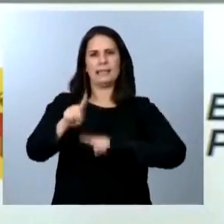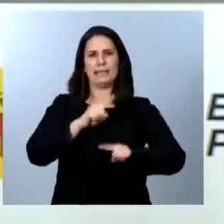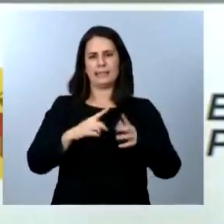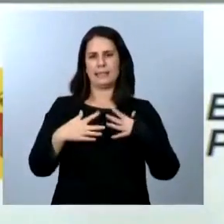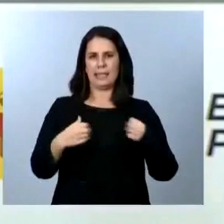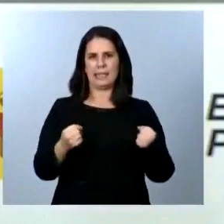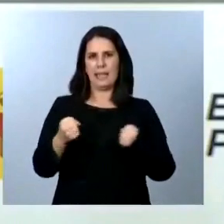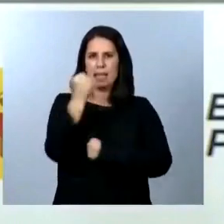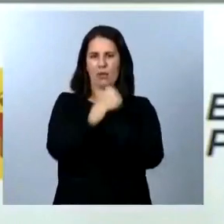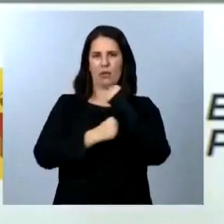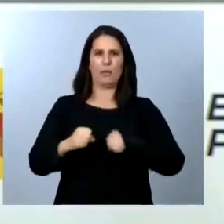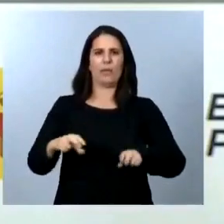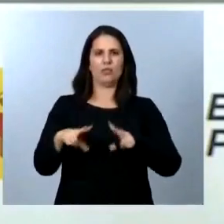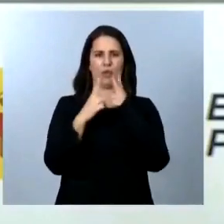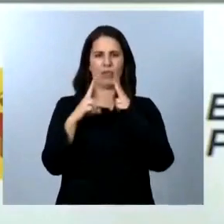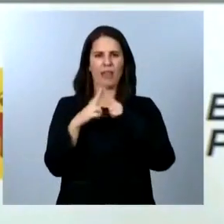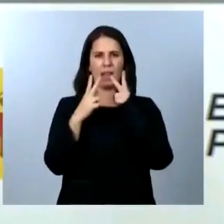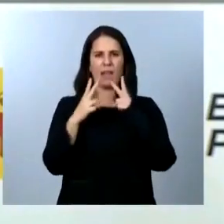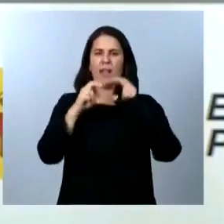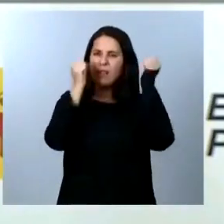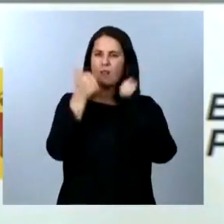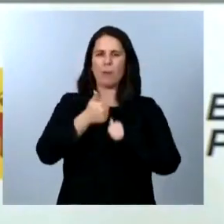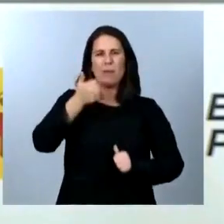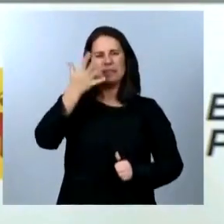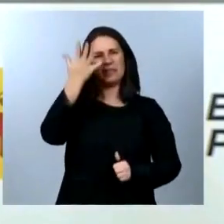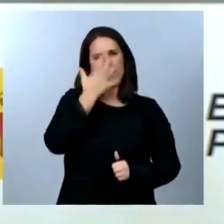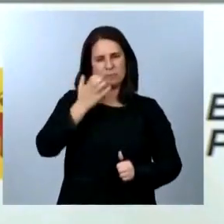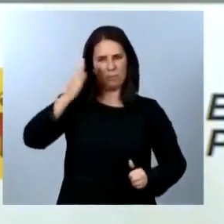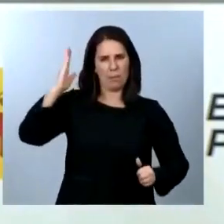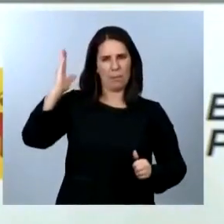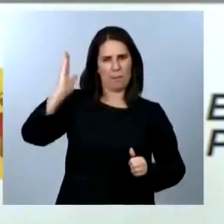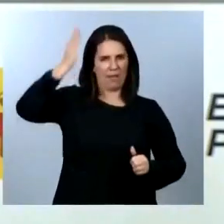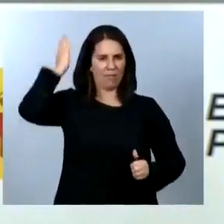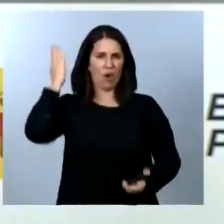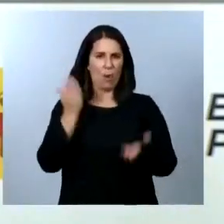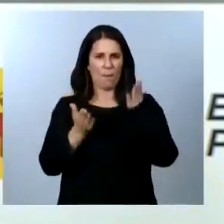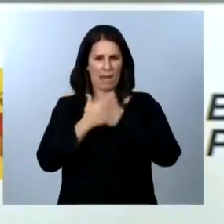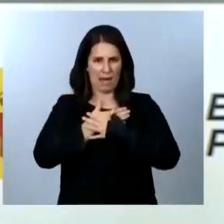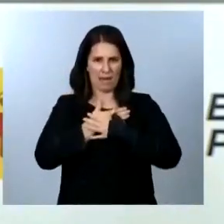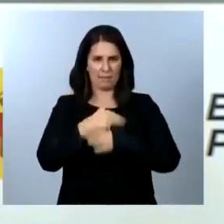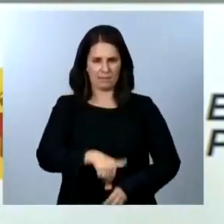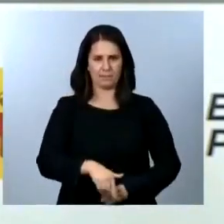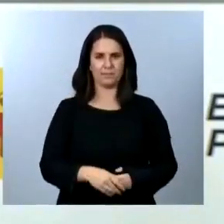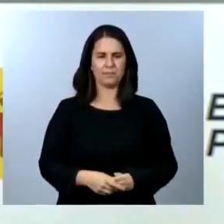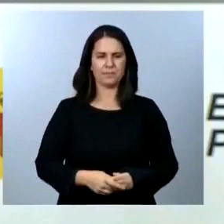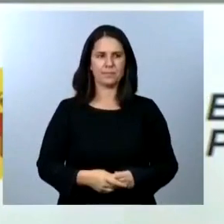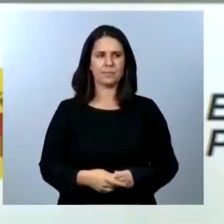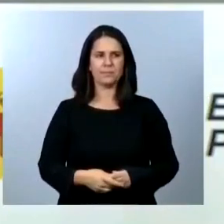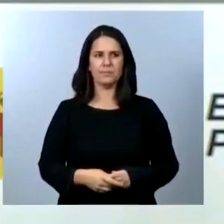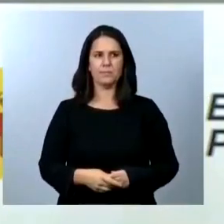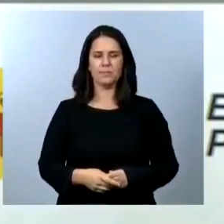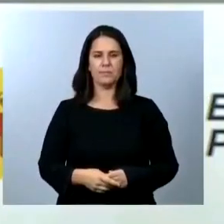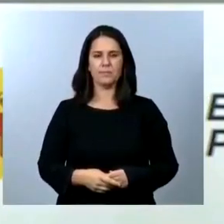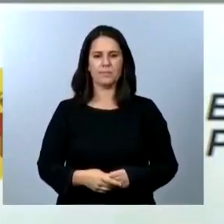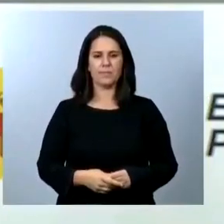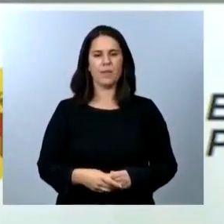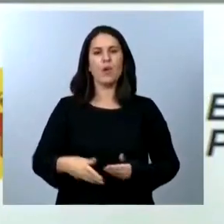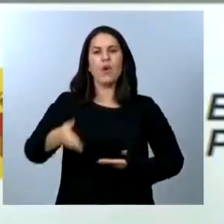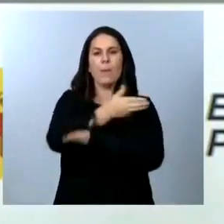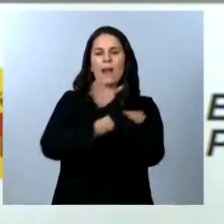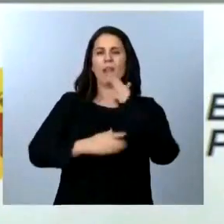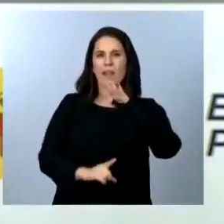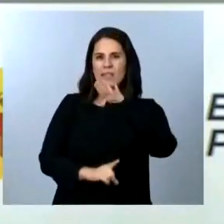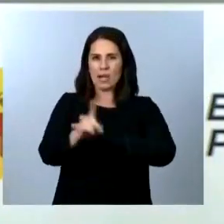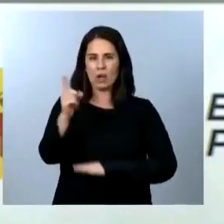social de manera mucho más dramática de lo que estamos sufriendo en nuestro país, aumentando, en este caso, la cooperación al desarrollo en un